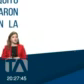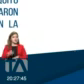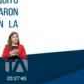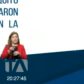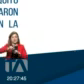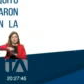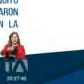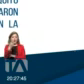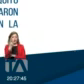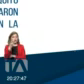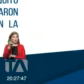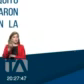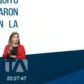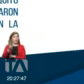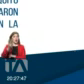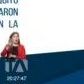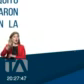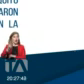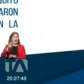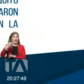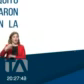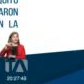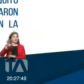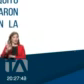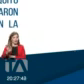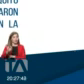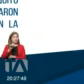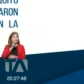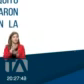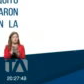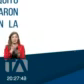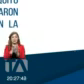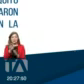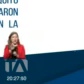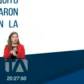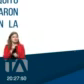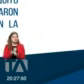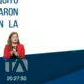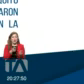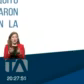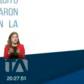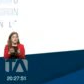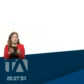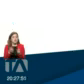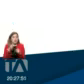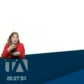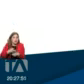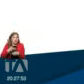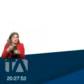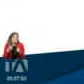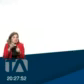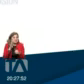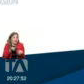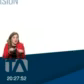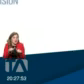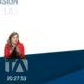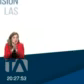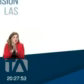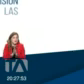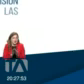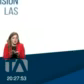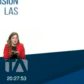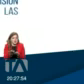analógicos 11 vhf en quito y guayaquil por lo que no se evaluaron pruebas realizadas que demuestran la operación adecuada no se dio trámite a las solicitudes de